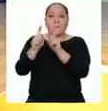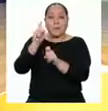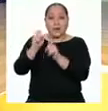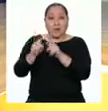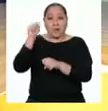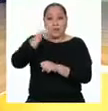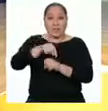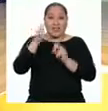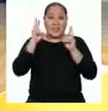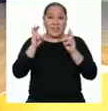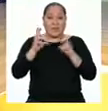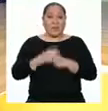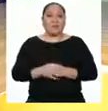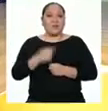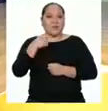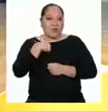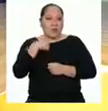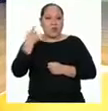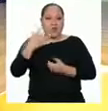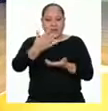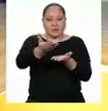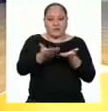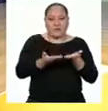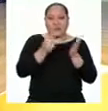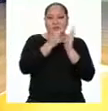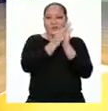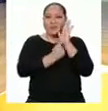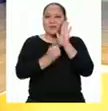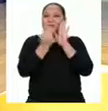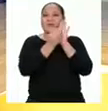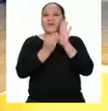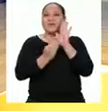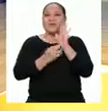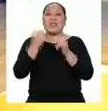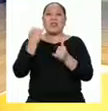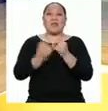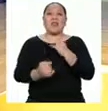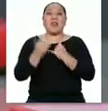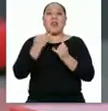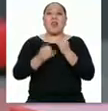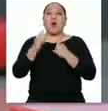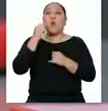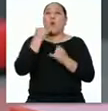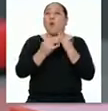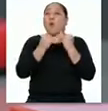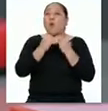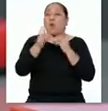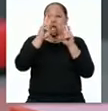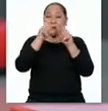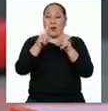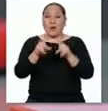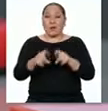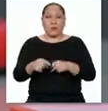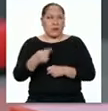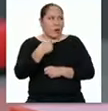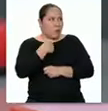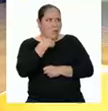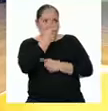el tema. Y yo justo acabo de terminar de llenar mi última encuesta. Oye, a mí no me